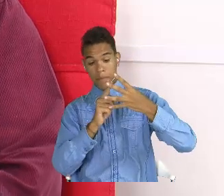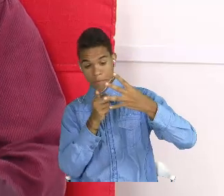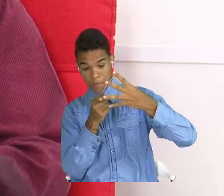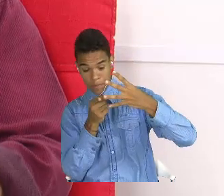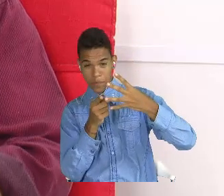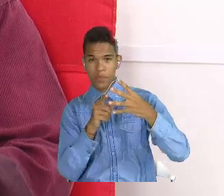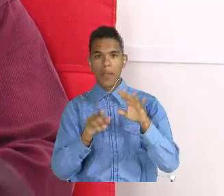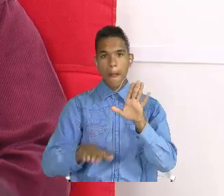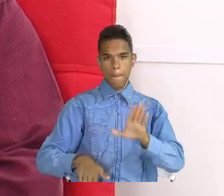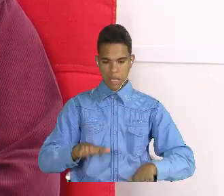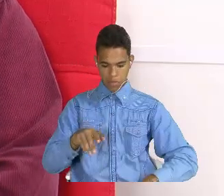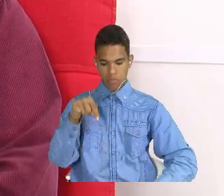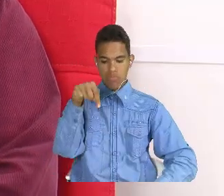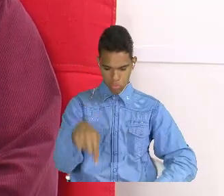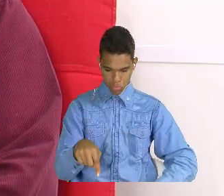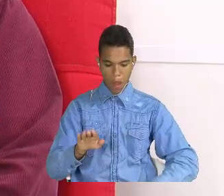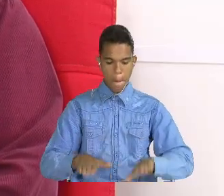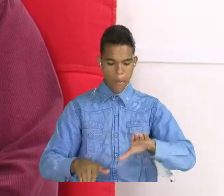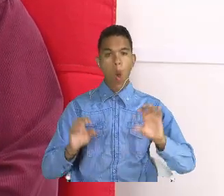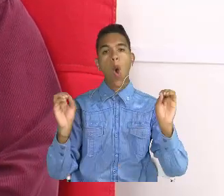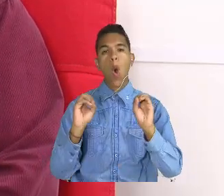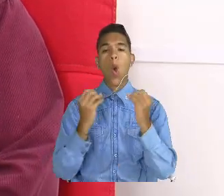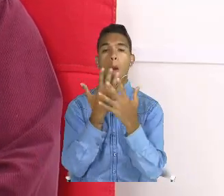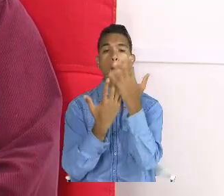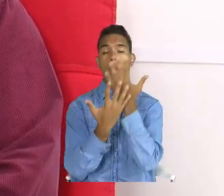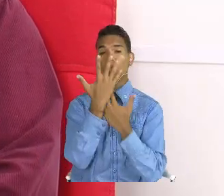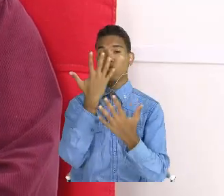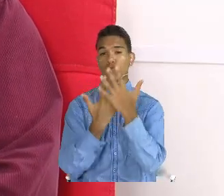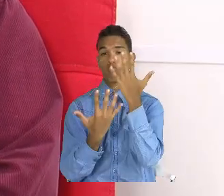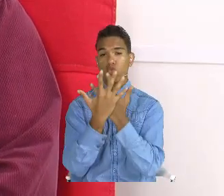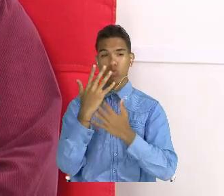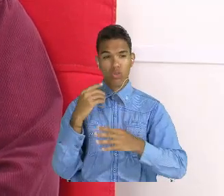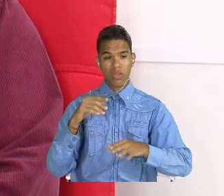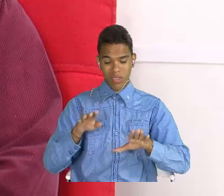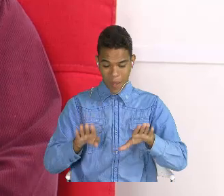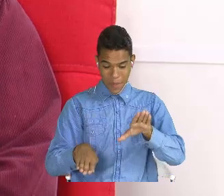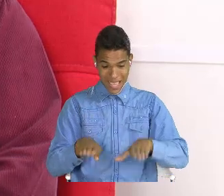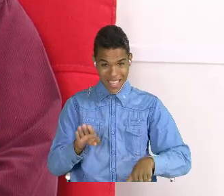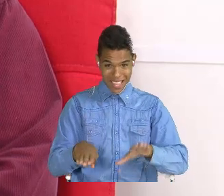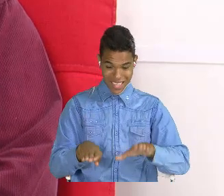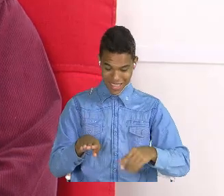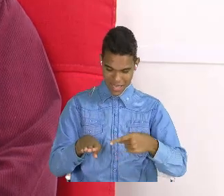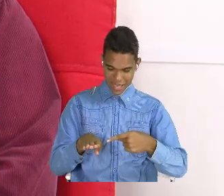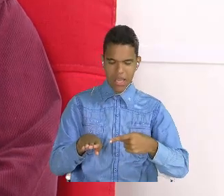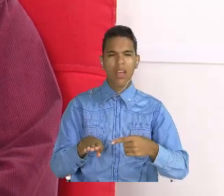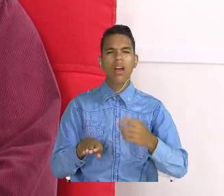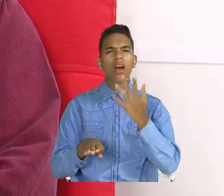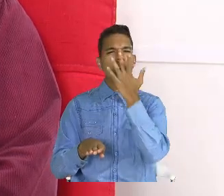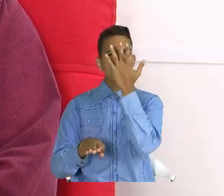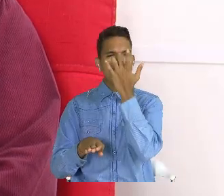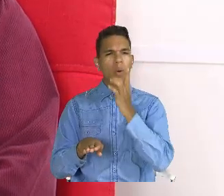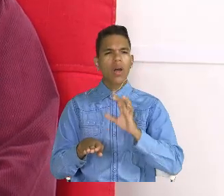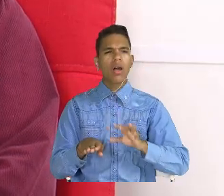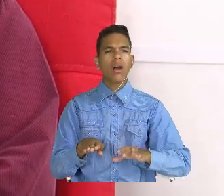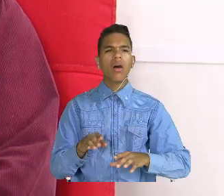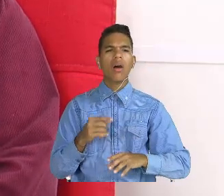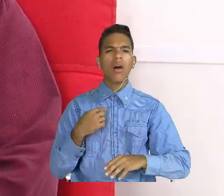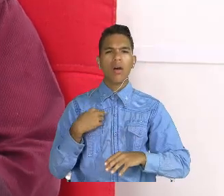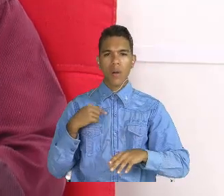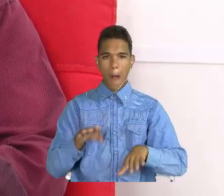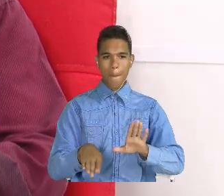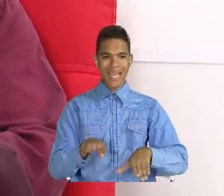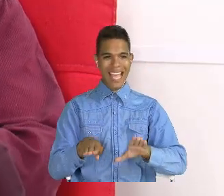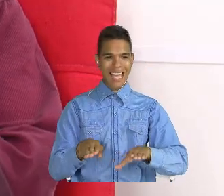ser incluso las manos. Pero nosotros hablamos mucho del pie diabético porque es que la persona tiende a no cuidarse los pies,